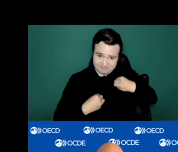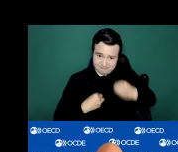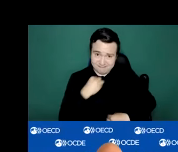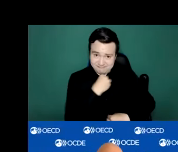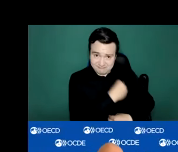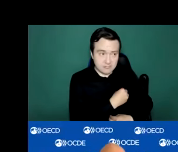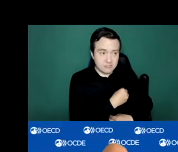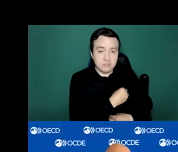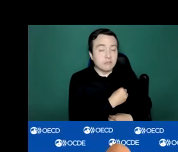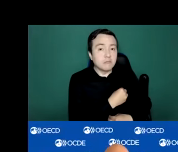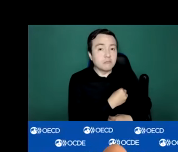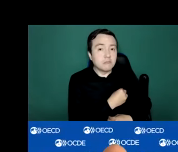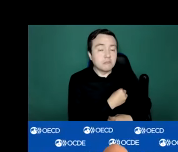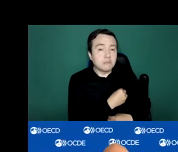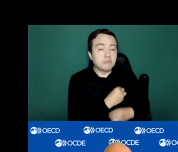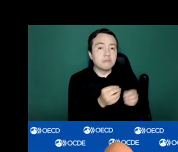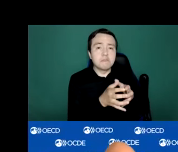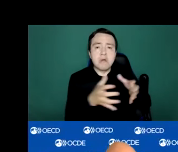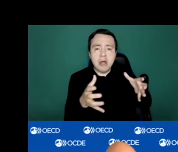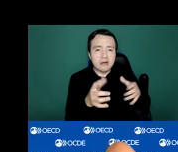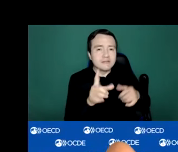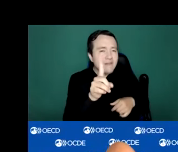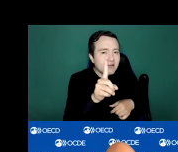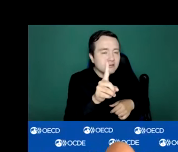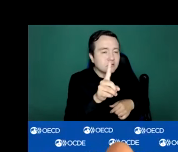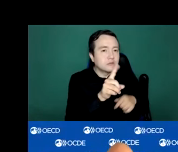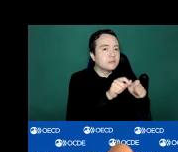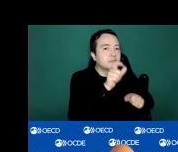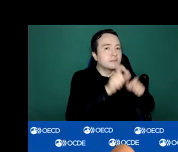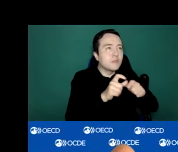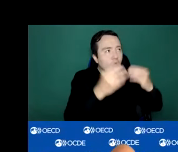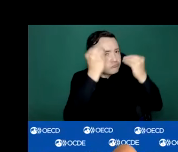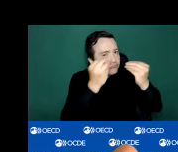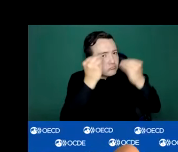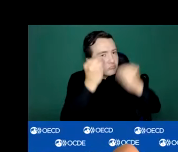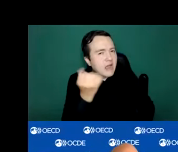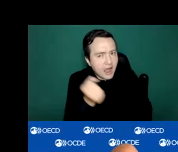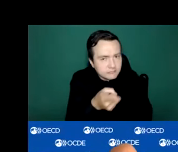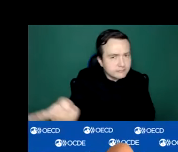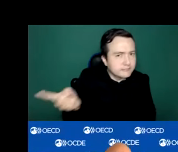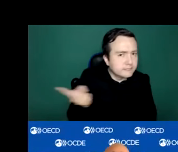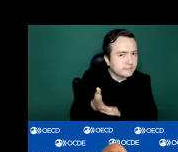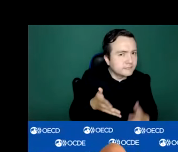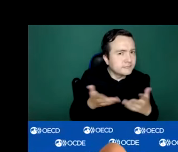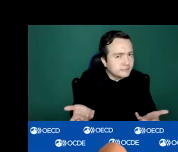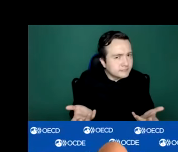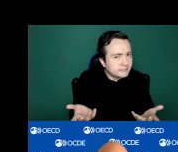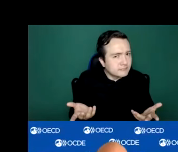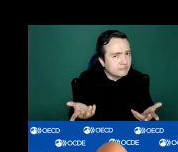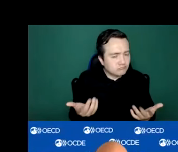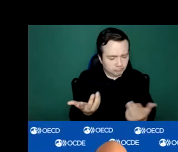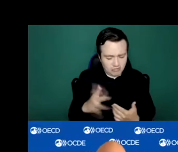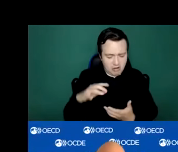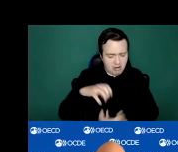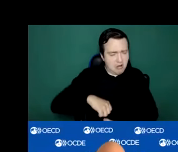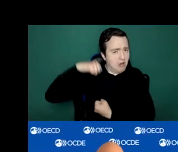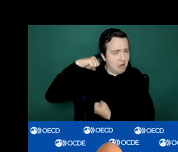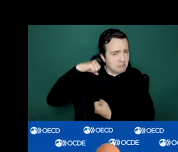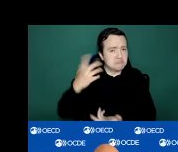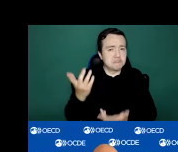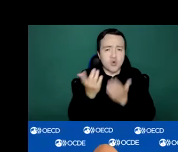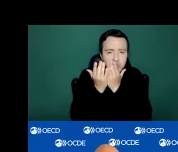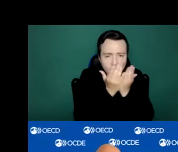nivel educativo de los usuarios en las Américas. Pero si consideramos las barreras financieras para el acceso